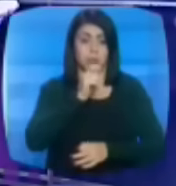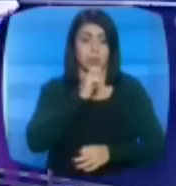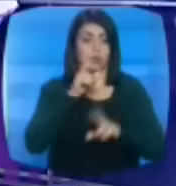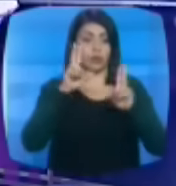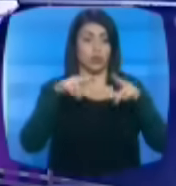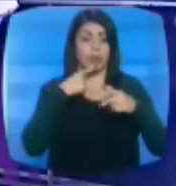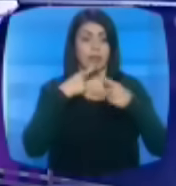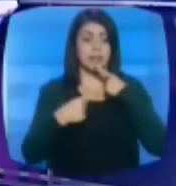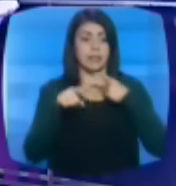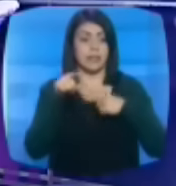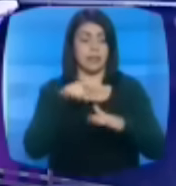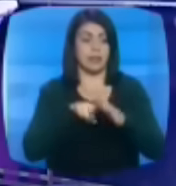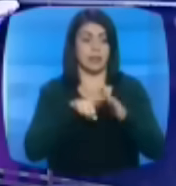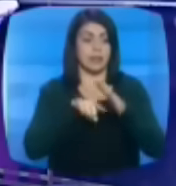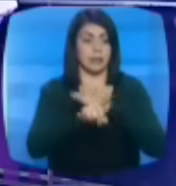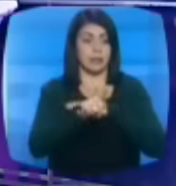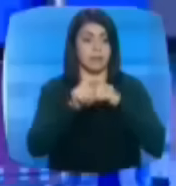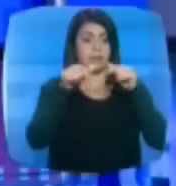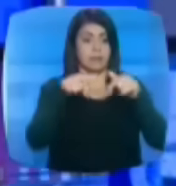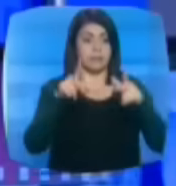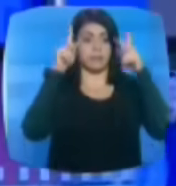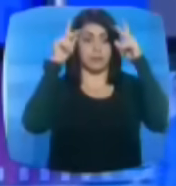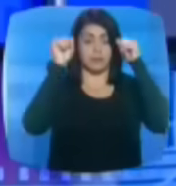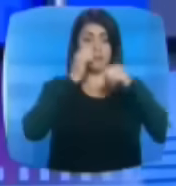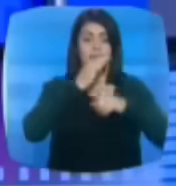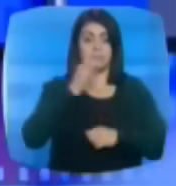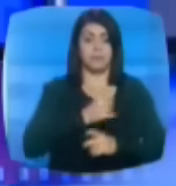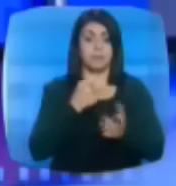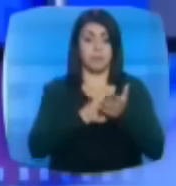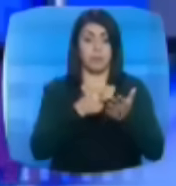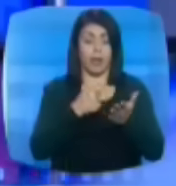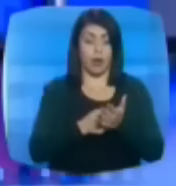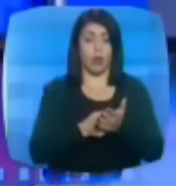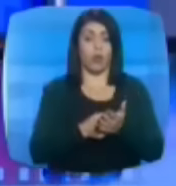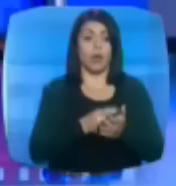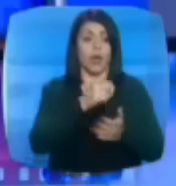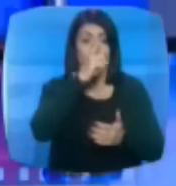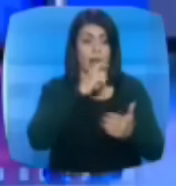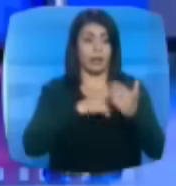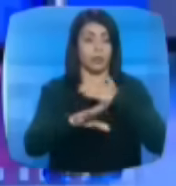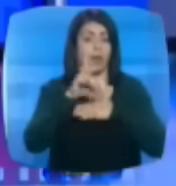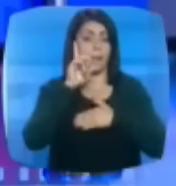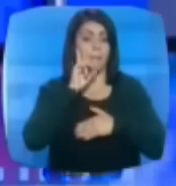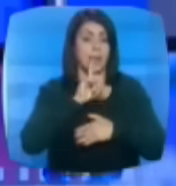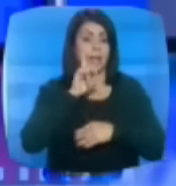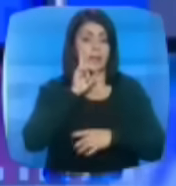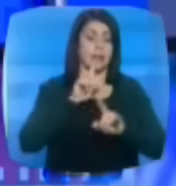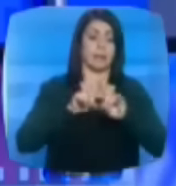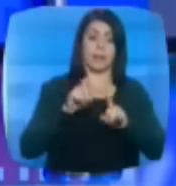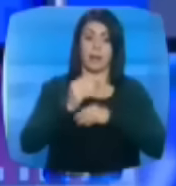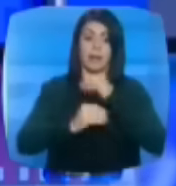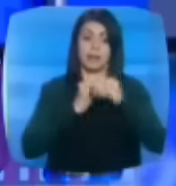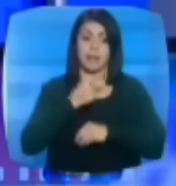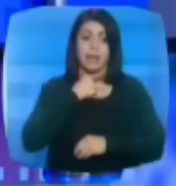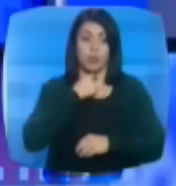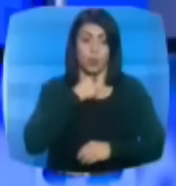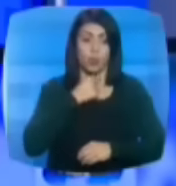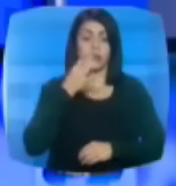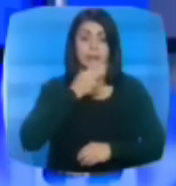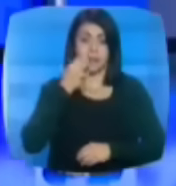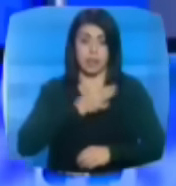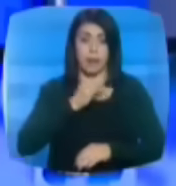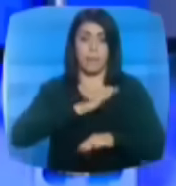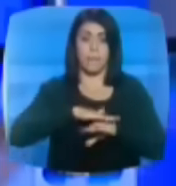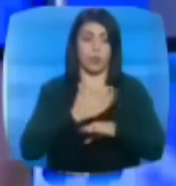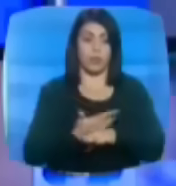en ninguna te decían ingresando, esta carrera te garantiza tener un sueldo X al año. Eso es mentira. Pero nada como hacer lo que realmente nos apasiona.